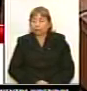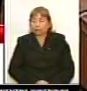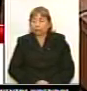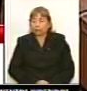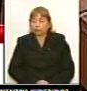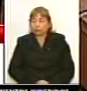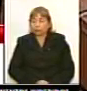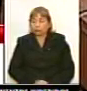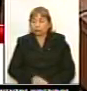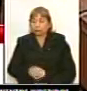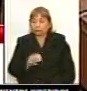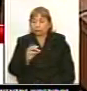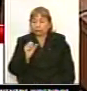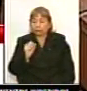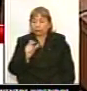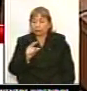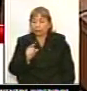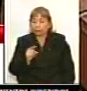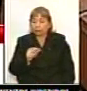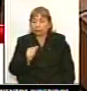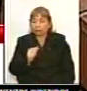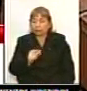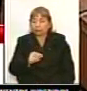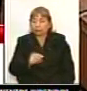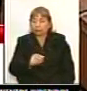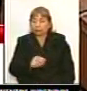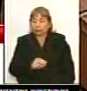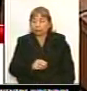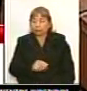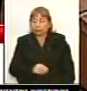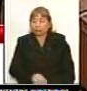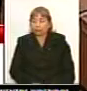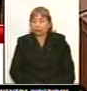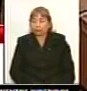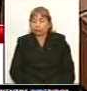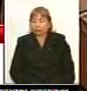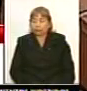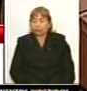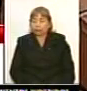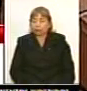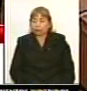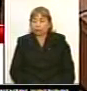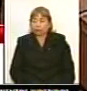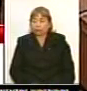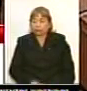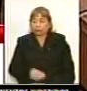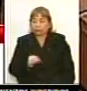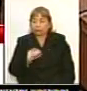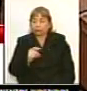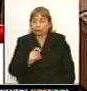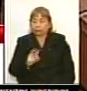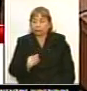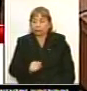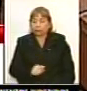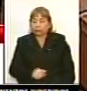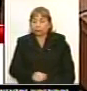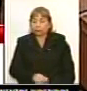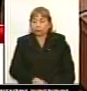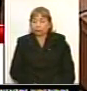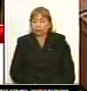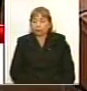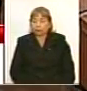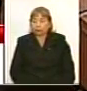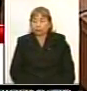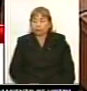A favor, congresista Melado Salazar. Congresista Pedro Leche Álvarez, congresista Mario Mantilla, congresista